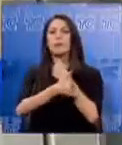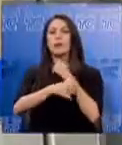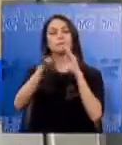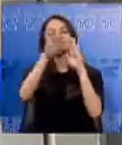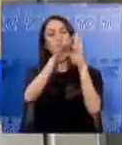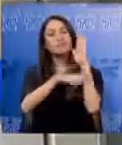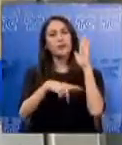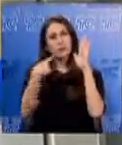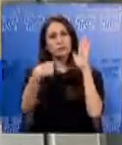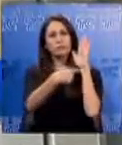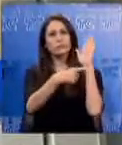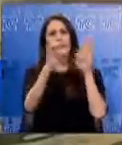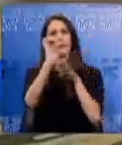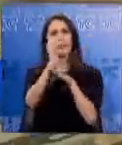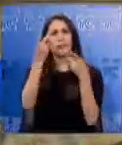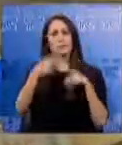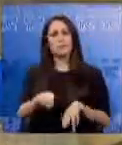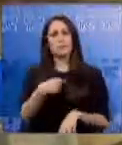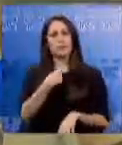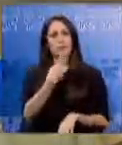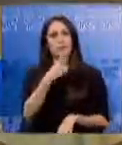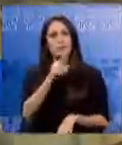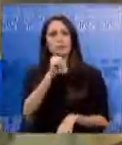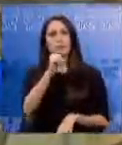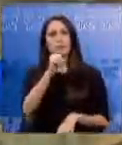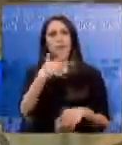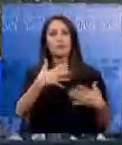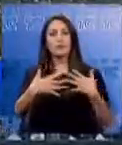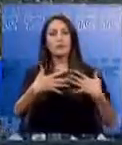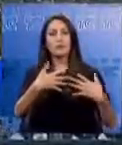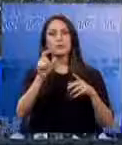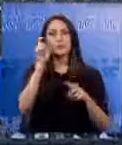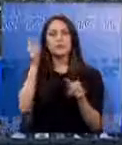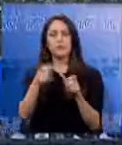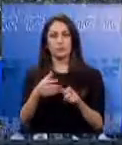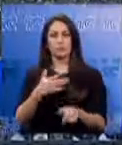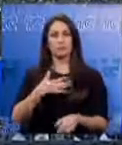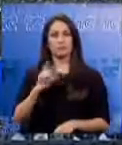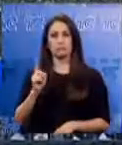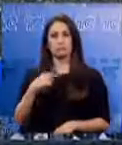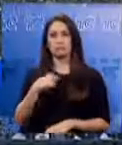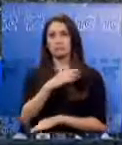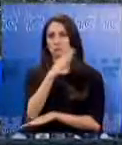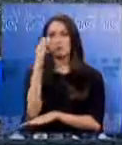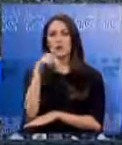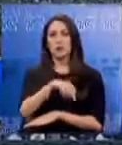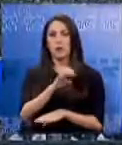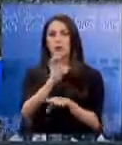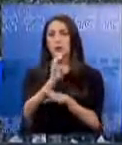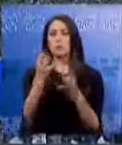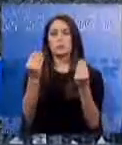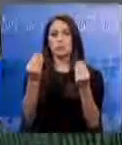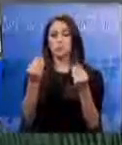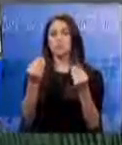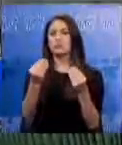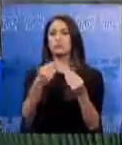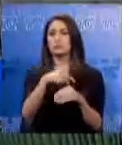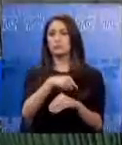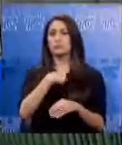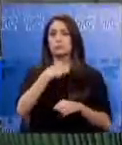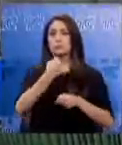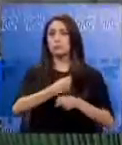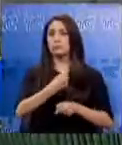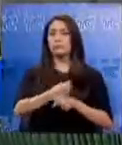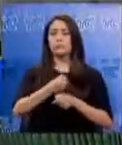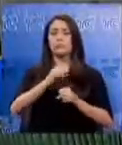supuestamente no cumplirían con ciertos niveles de transparencia fiscal. Según Long, los parámetros utilizados en ese informe